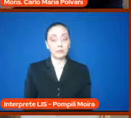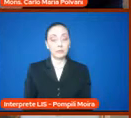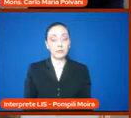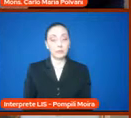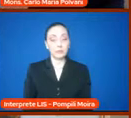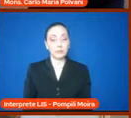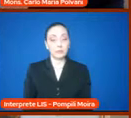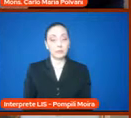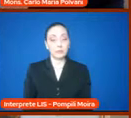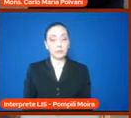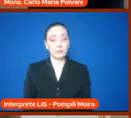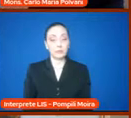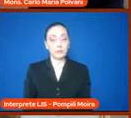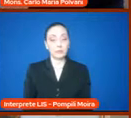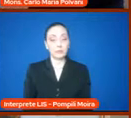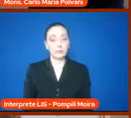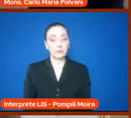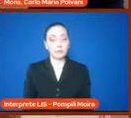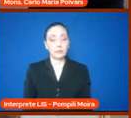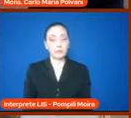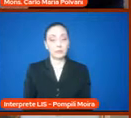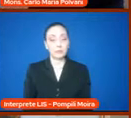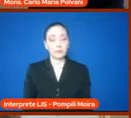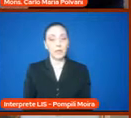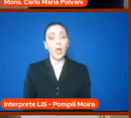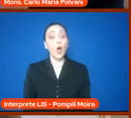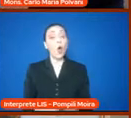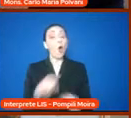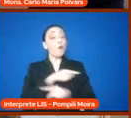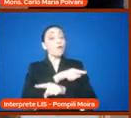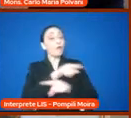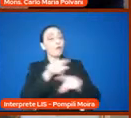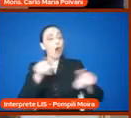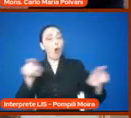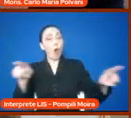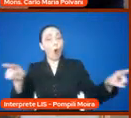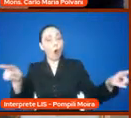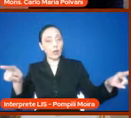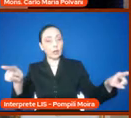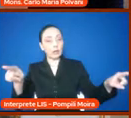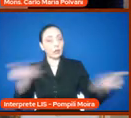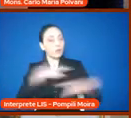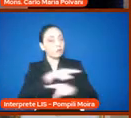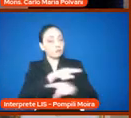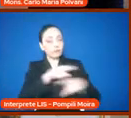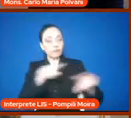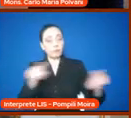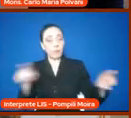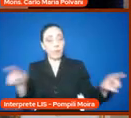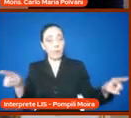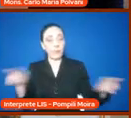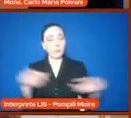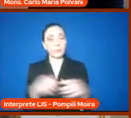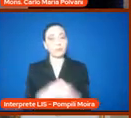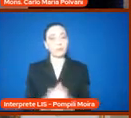Que todos ustedes, y yo también me uno a ustedes, a un llamado a todos